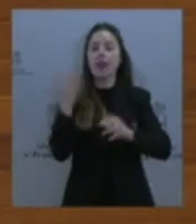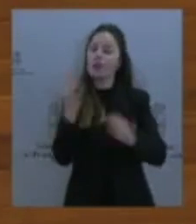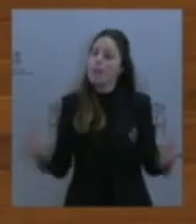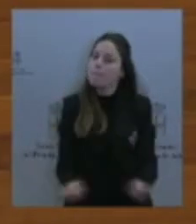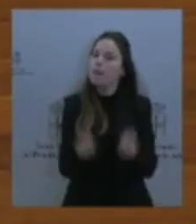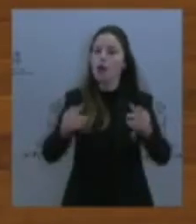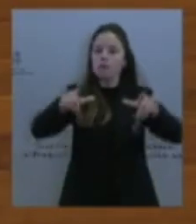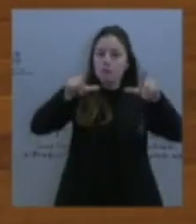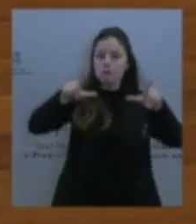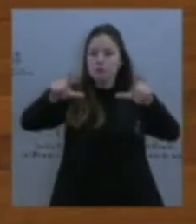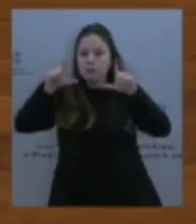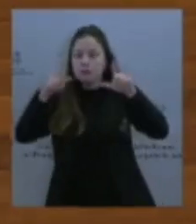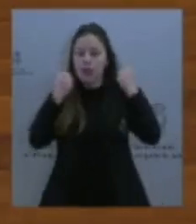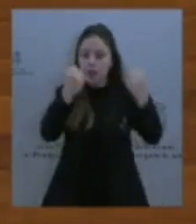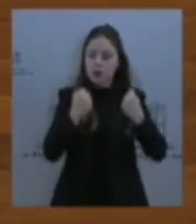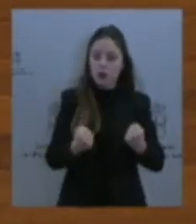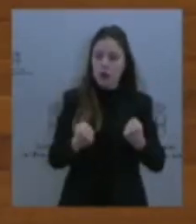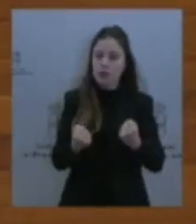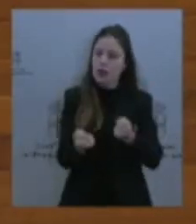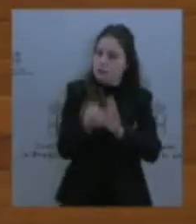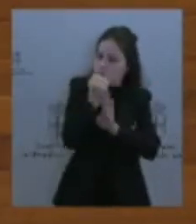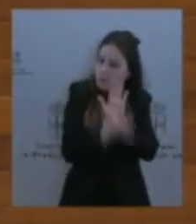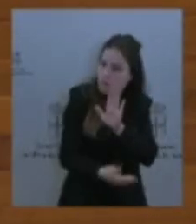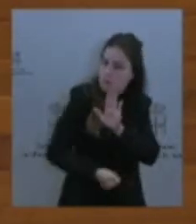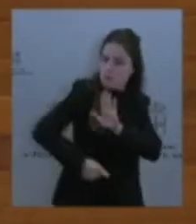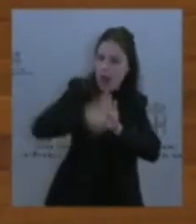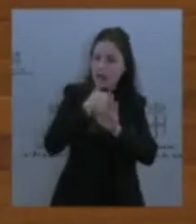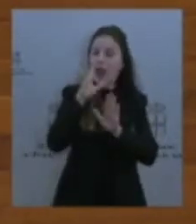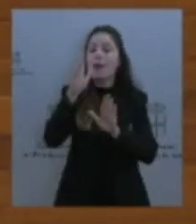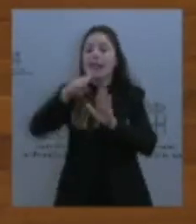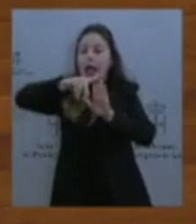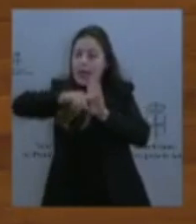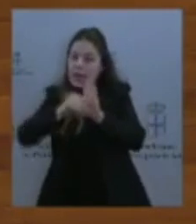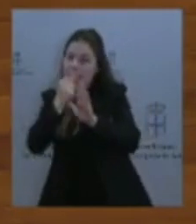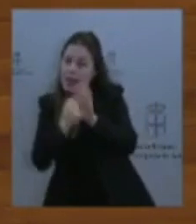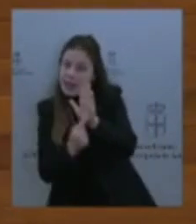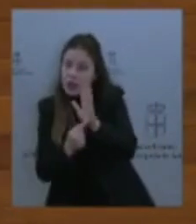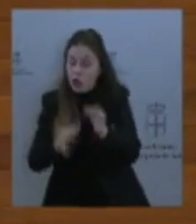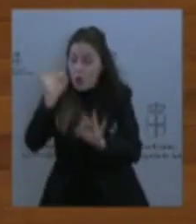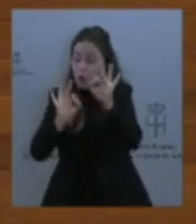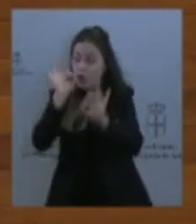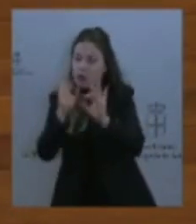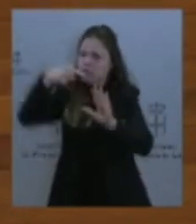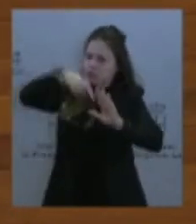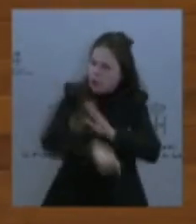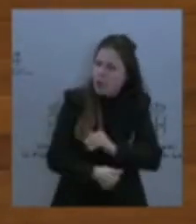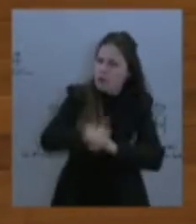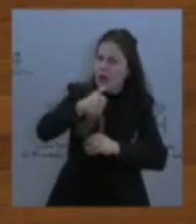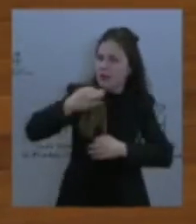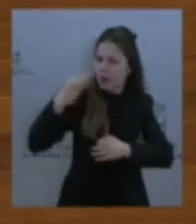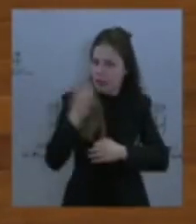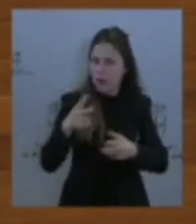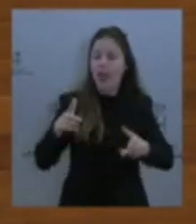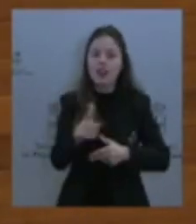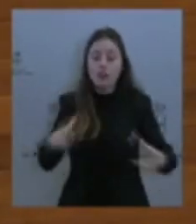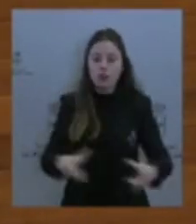y afondar los criterios de proporcionalidad. Los derechos sociales deberían afirmarse y expandirse en la reforma